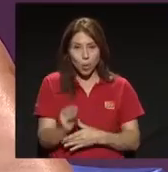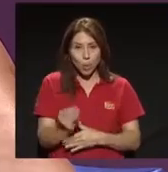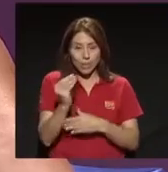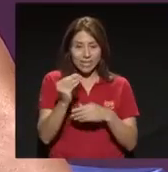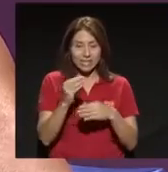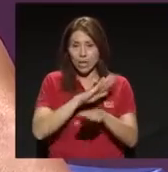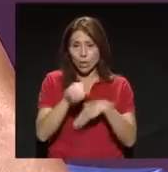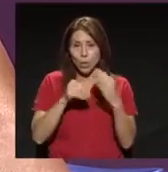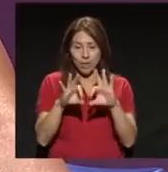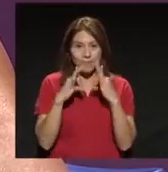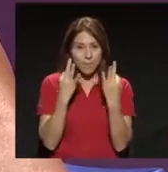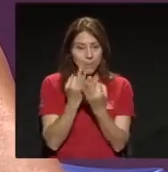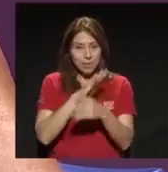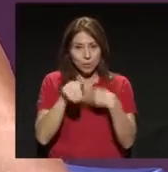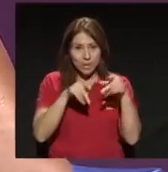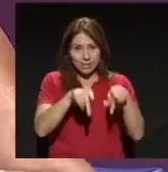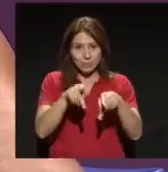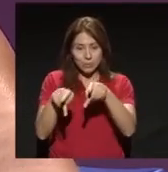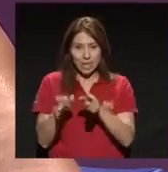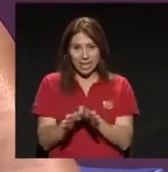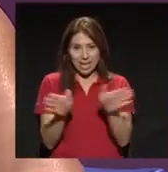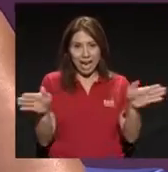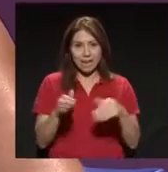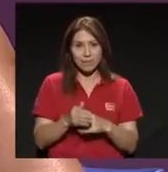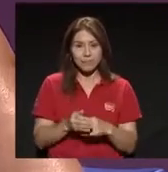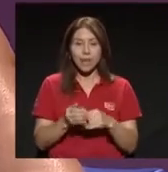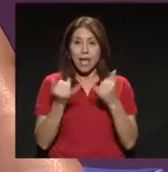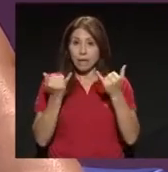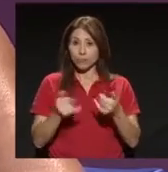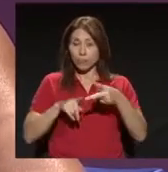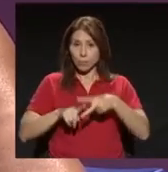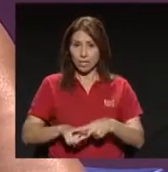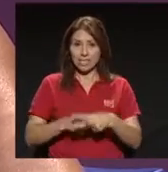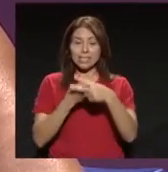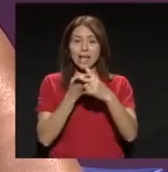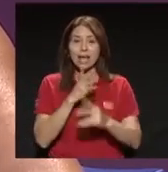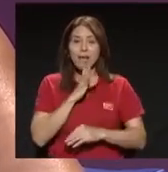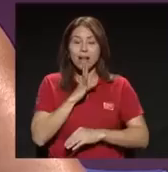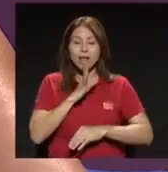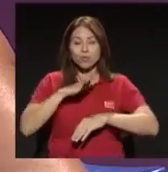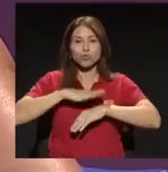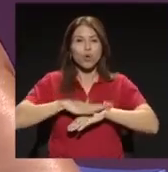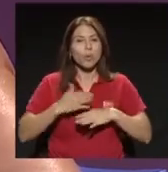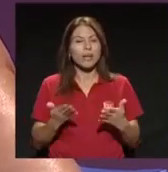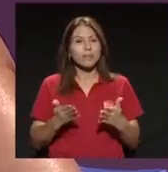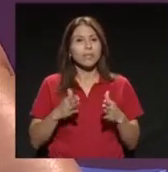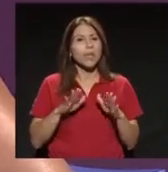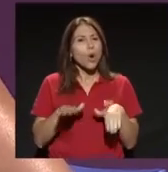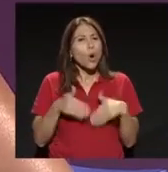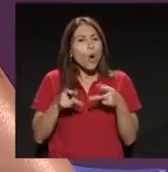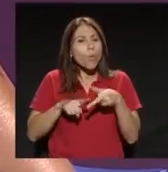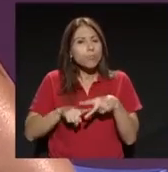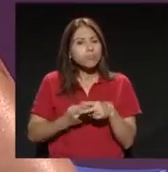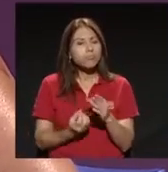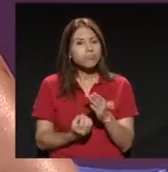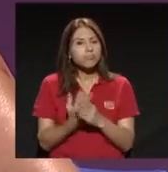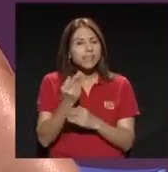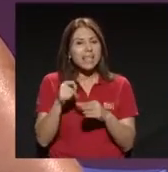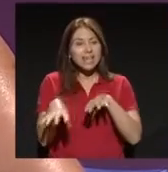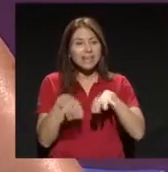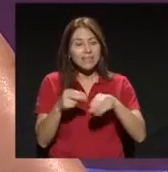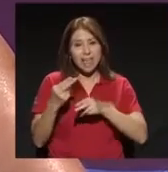población en general vamos a iniciar de inmediato hablando sobre cómo nació esta actividad llamada